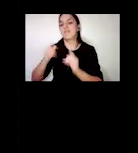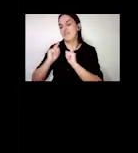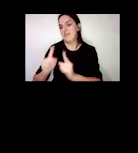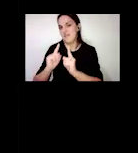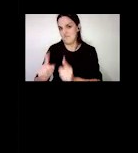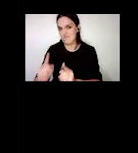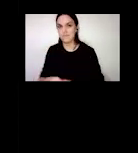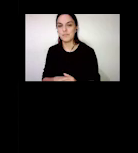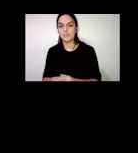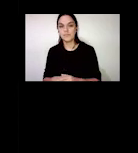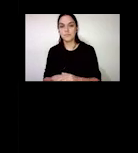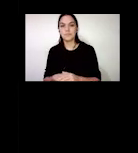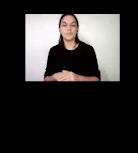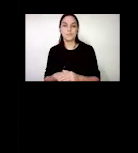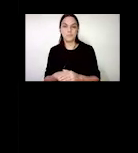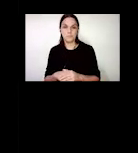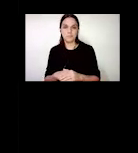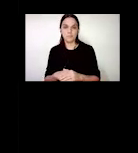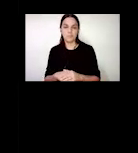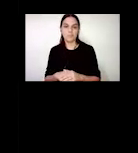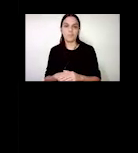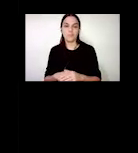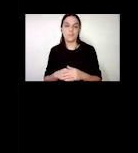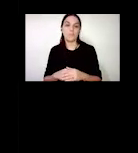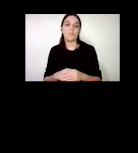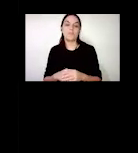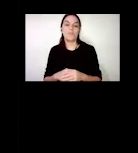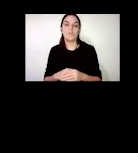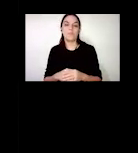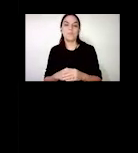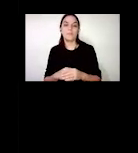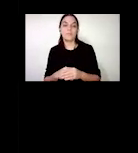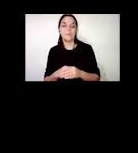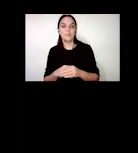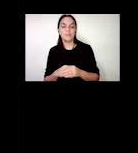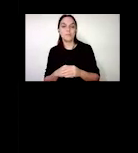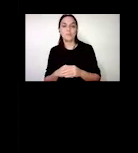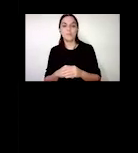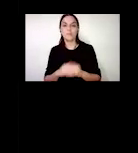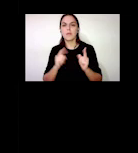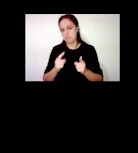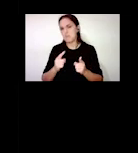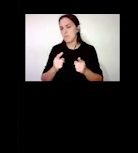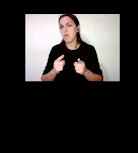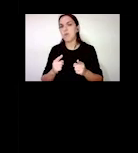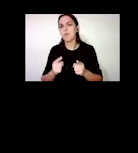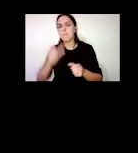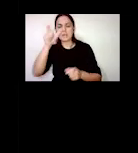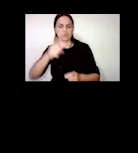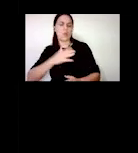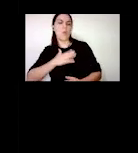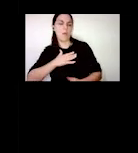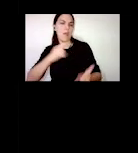Dirimido el tema de residencia, ¿sí? O sea, ya tenemos, digamos, el conjunto de sujetos, las personas humanas, las